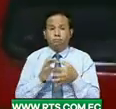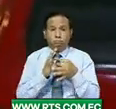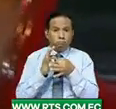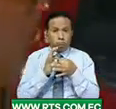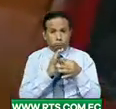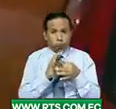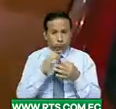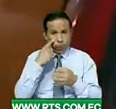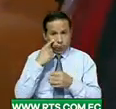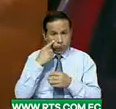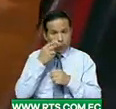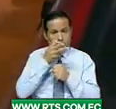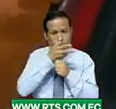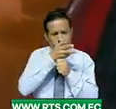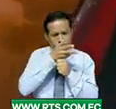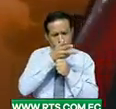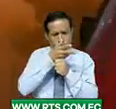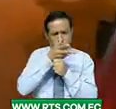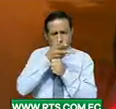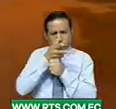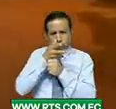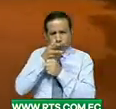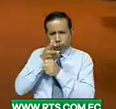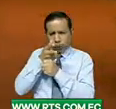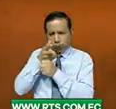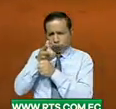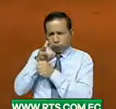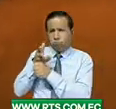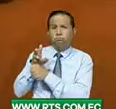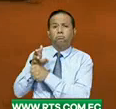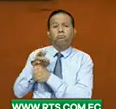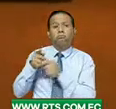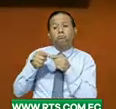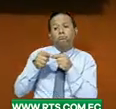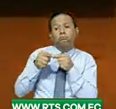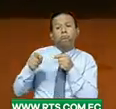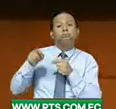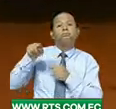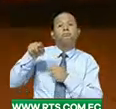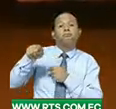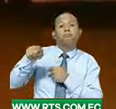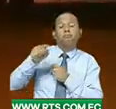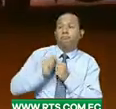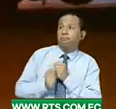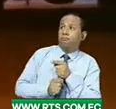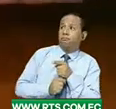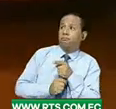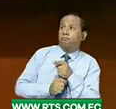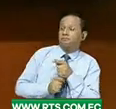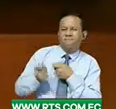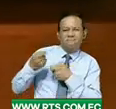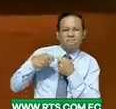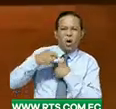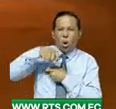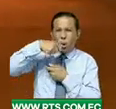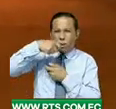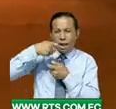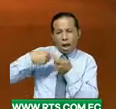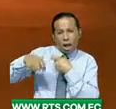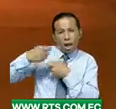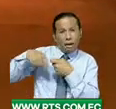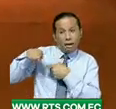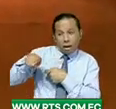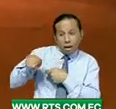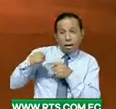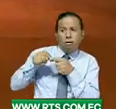Efrén Flores va a enfocar para que ustedes puedan apreciar un poco más allá de aquella carreta de venta de comidas